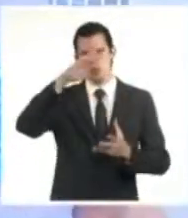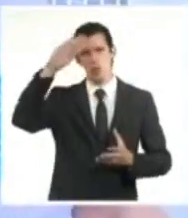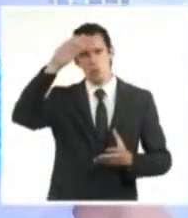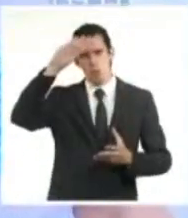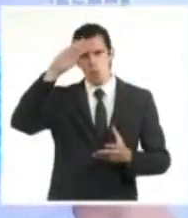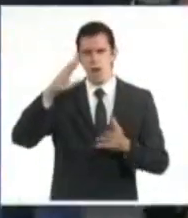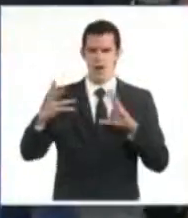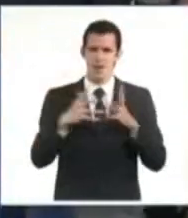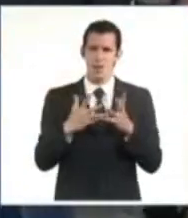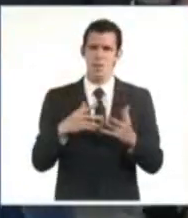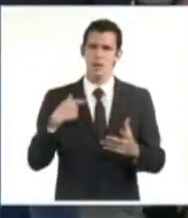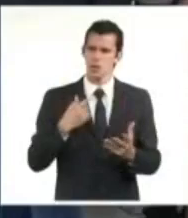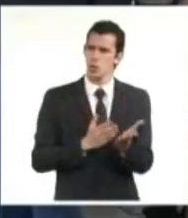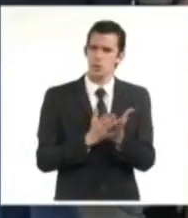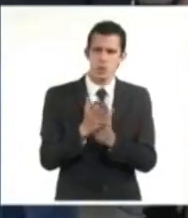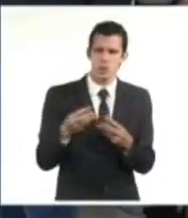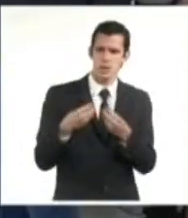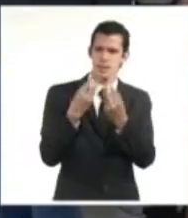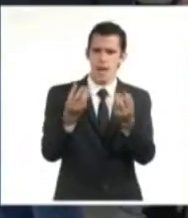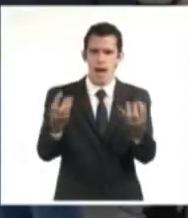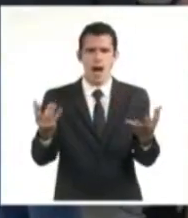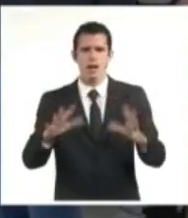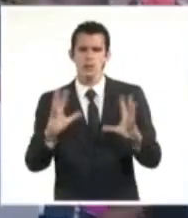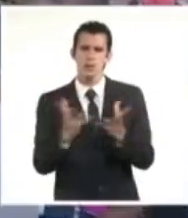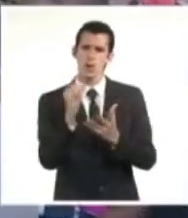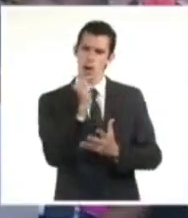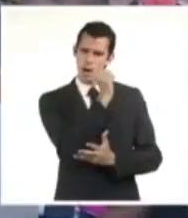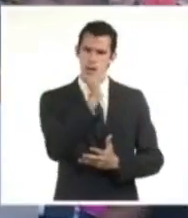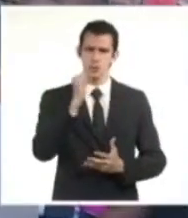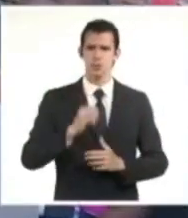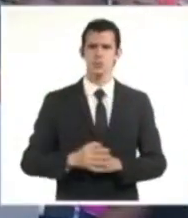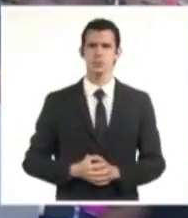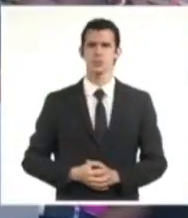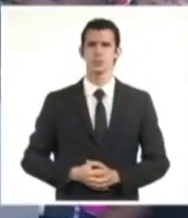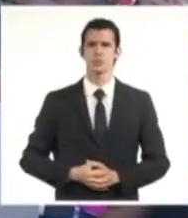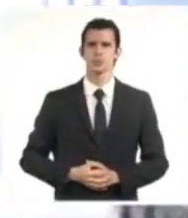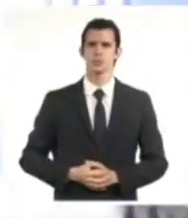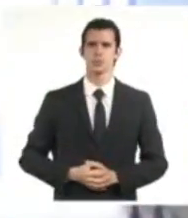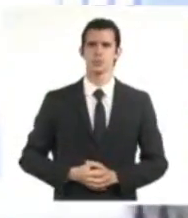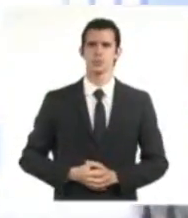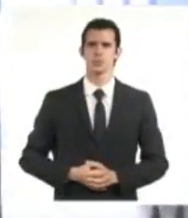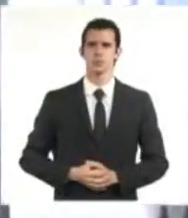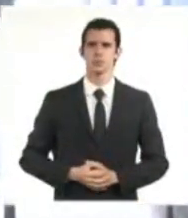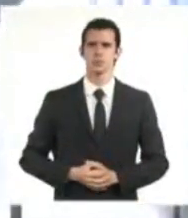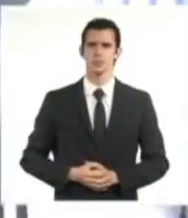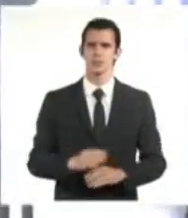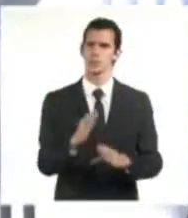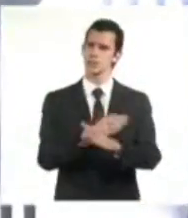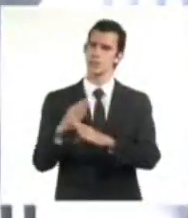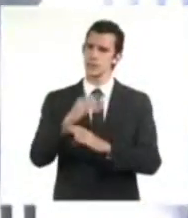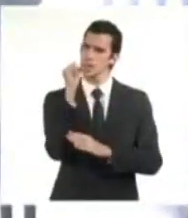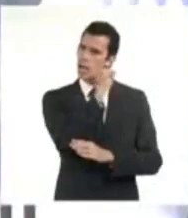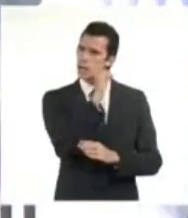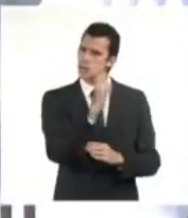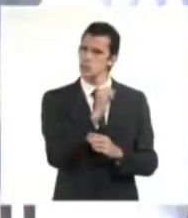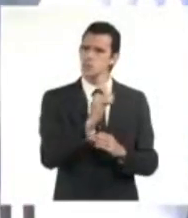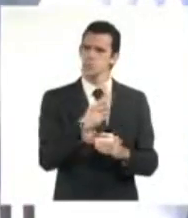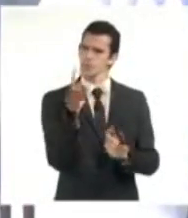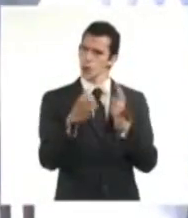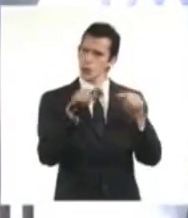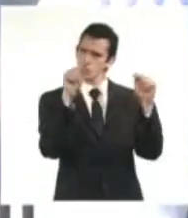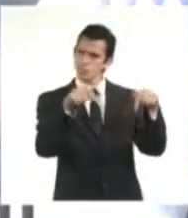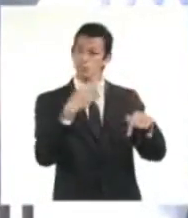La agrupación artística expuso parte de su repertorio enriquecido por los años. Interpretación magistral de popurrí